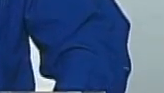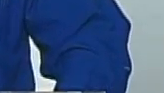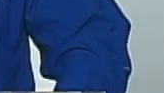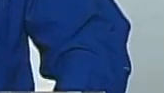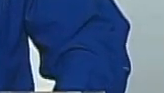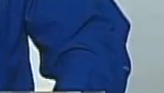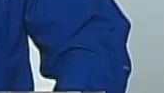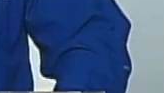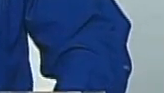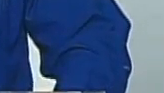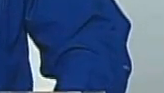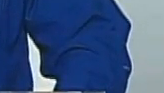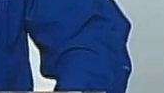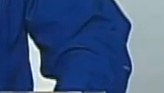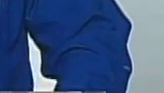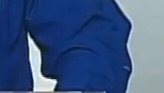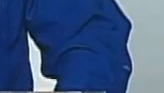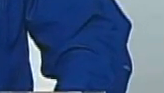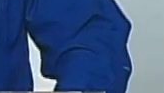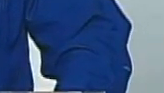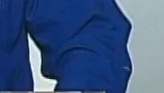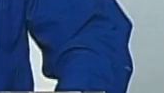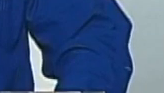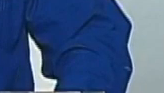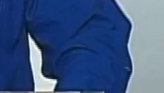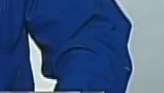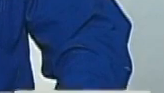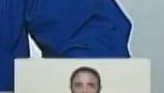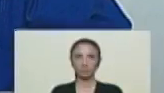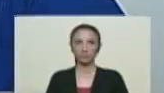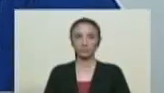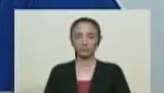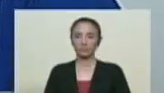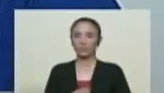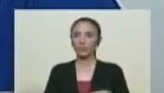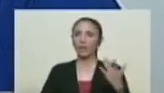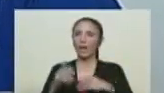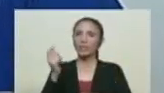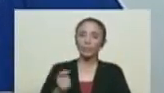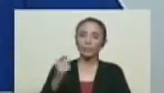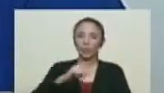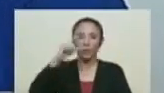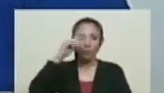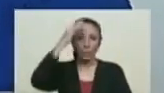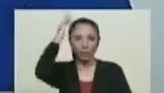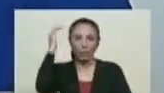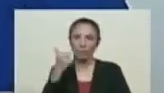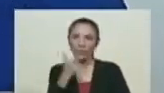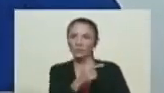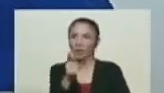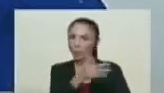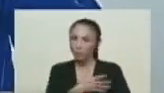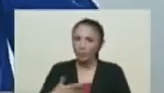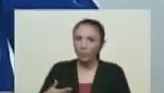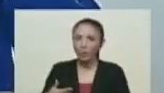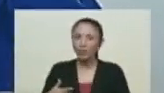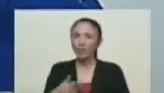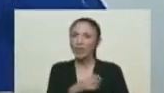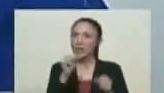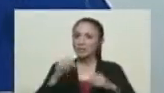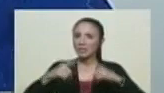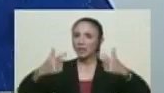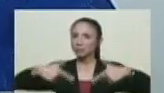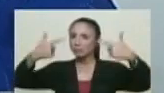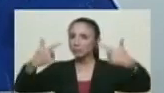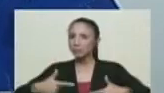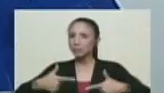nacional. ¿Estaría dispuesto el presidente de la República? ¿Quién me retaba? El diputado Henry Amos Ayub. Muy bien. Aseguraba un poco que él va a ser uno de estos